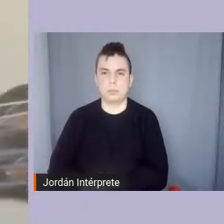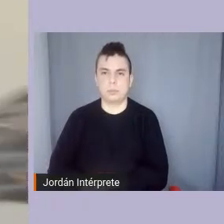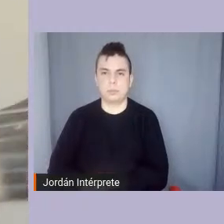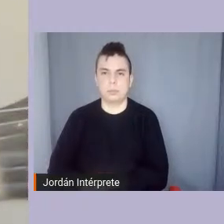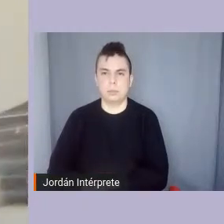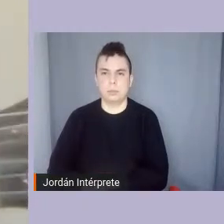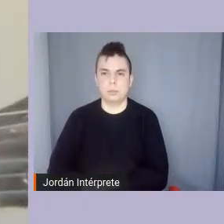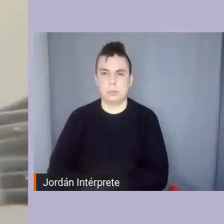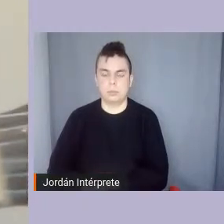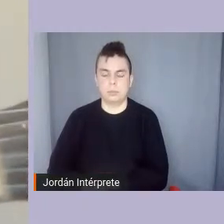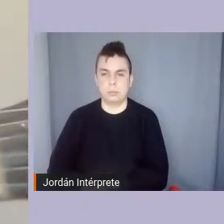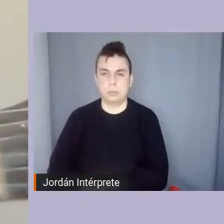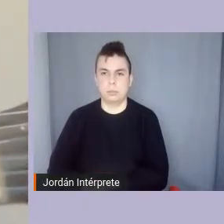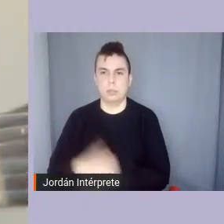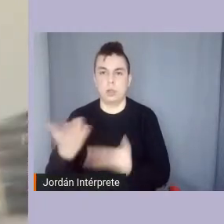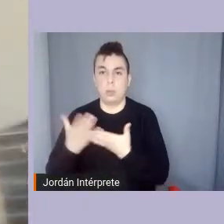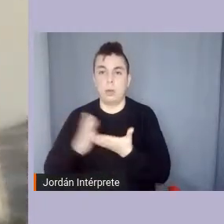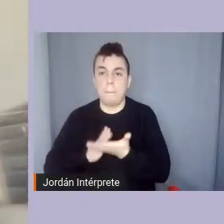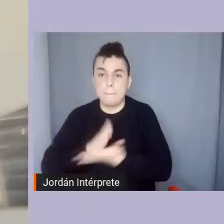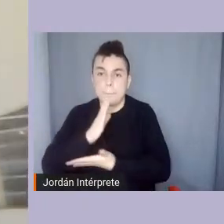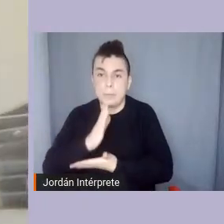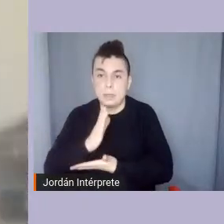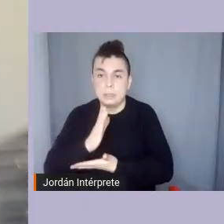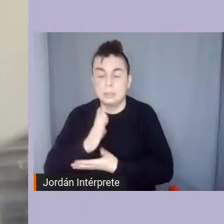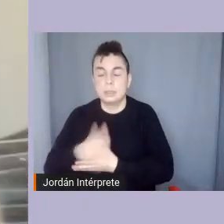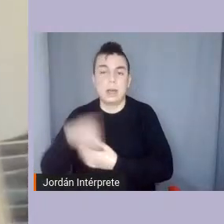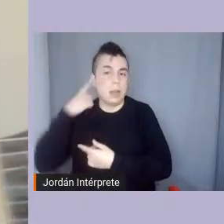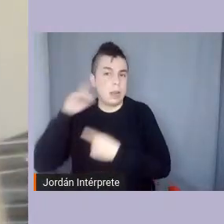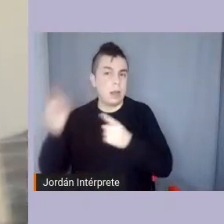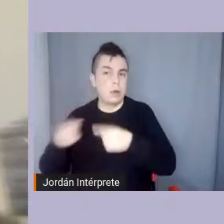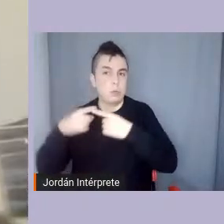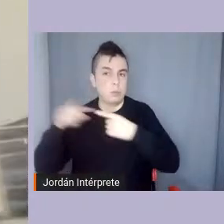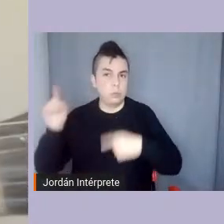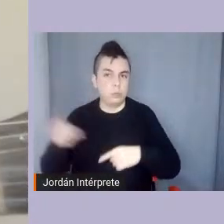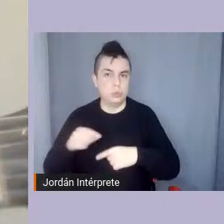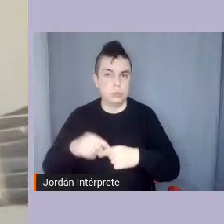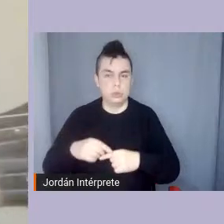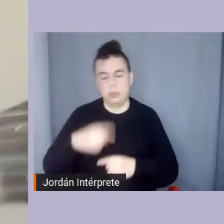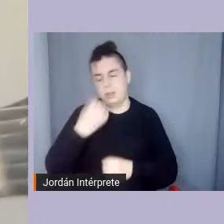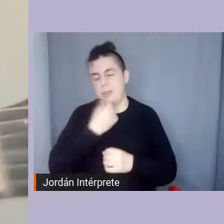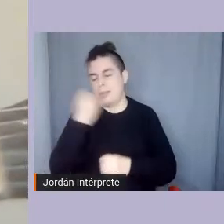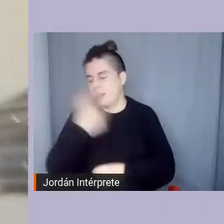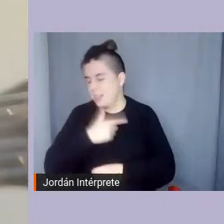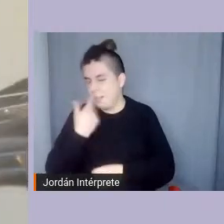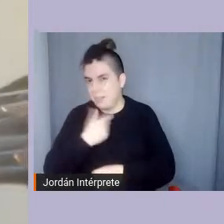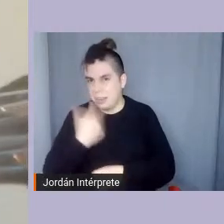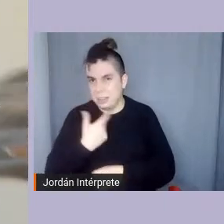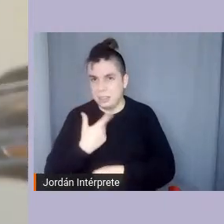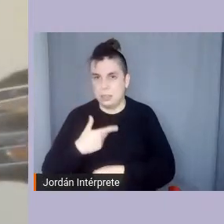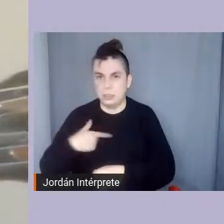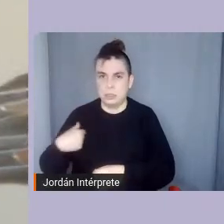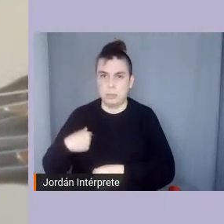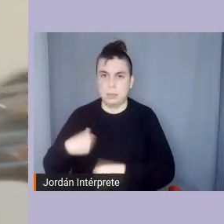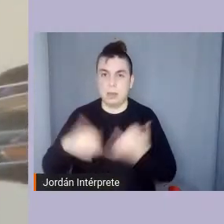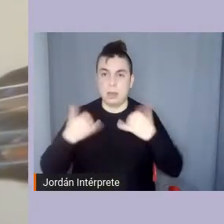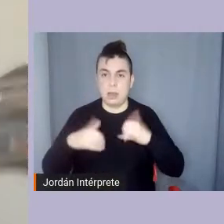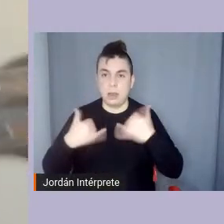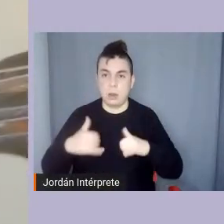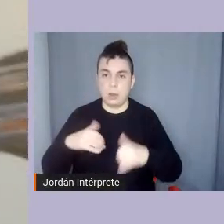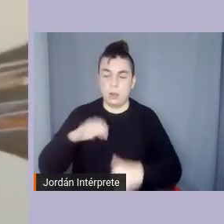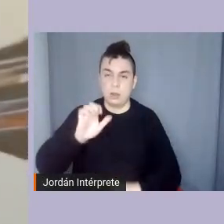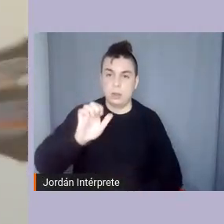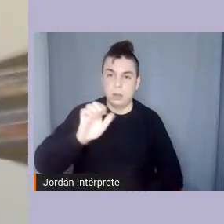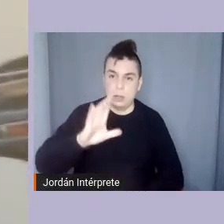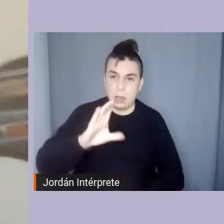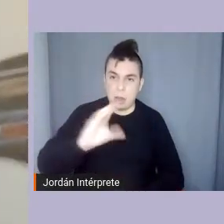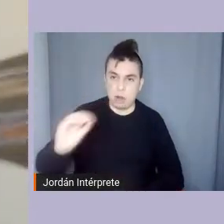Voy a partir con sonidos y voy a hacer algo que es súper entretenido y que se llama el juego del eco. Digo